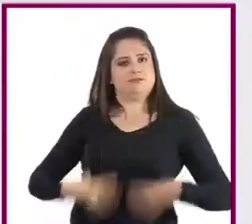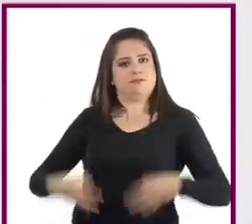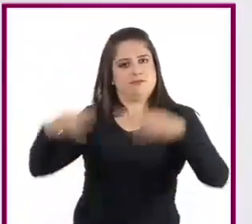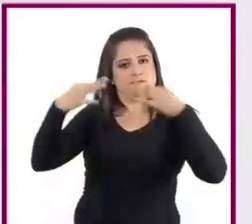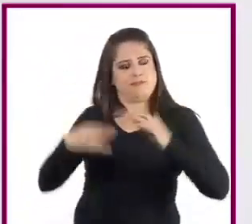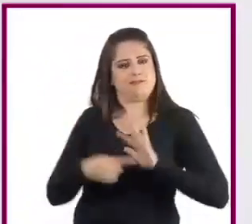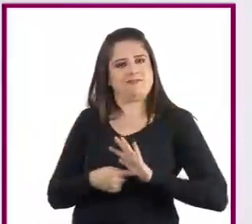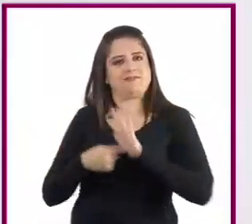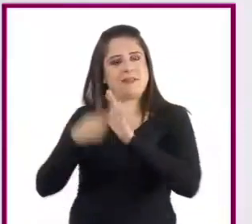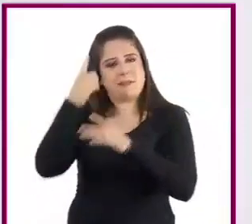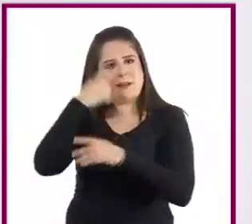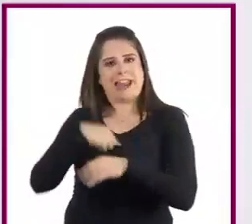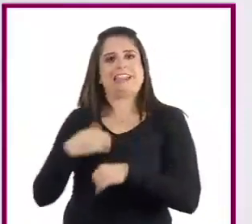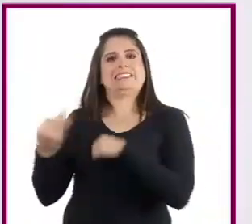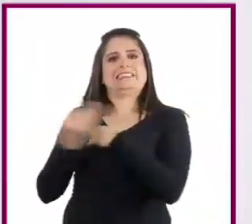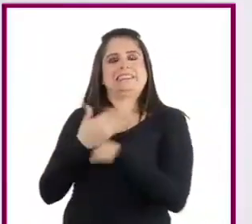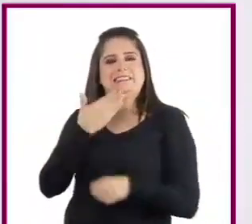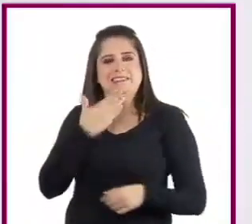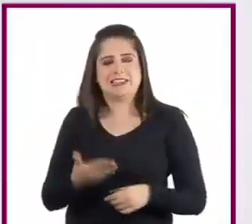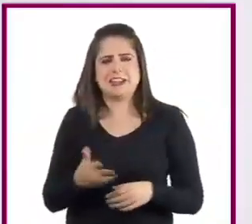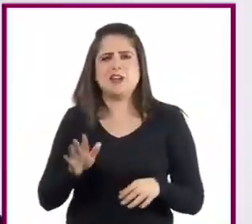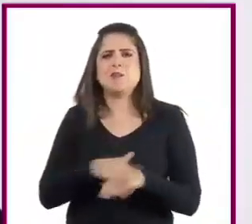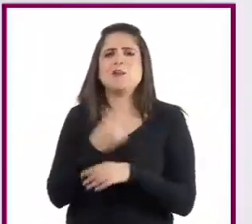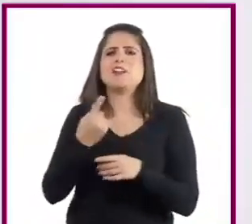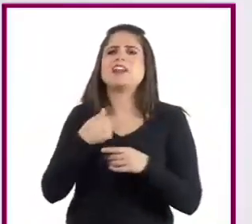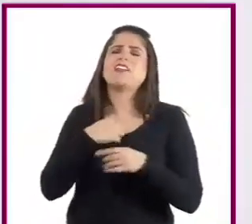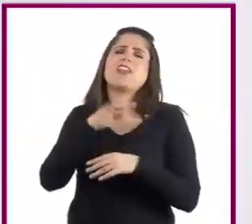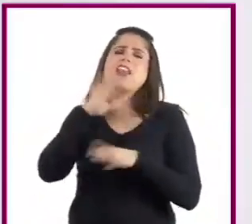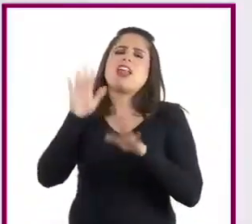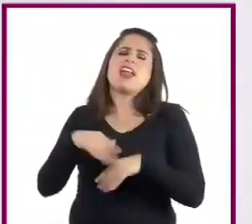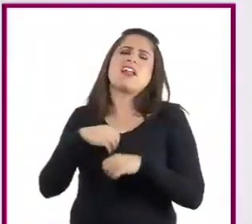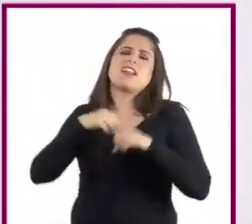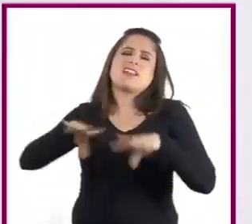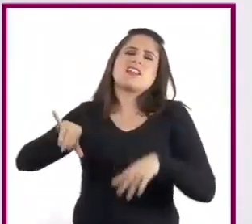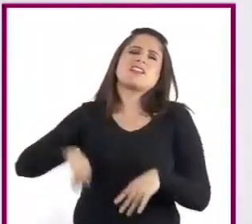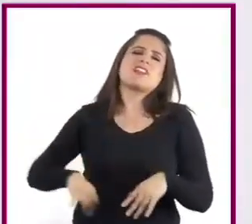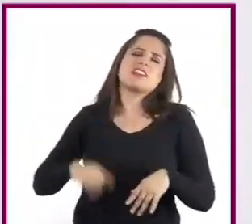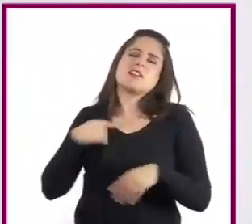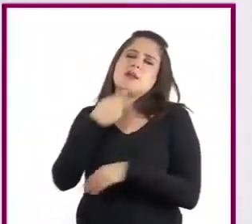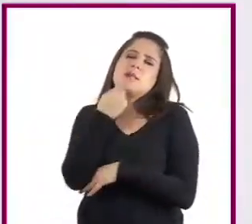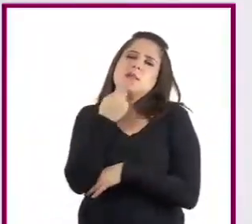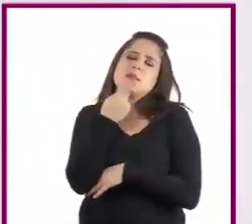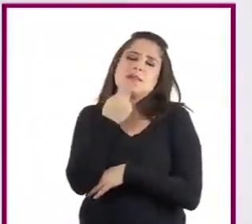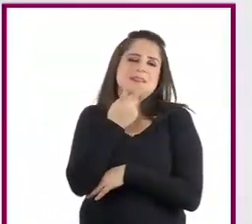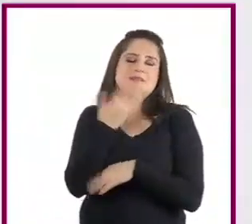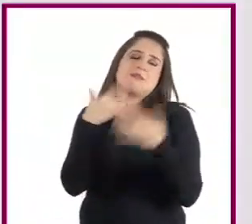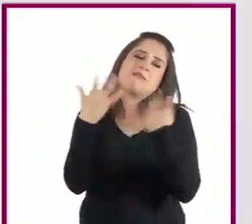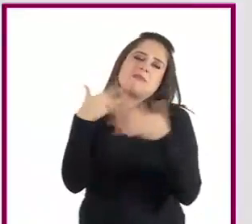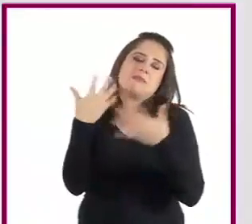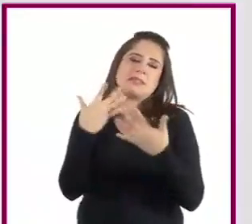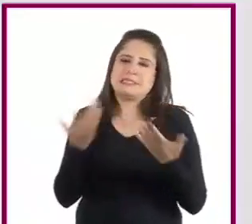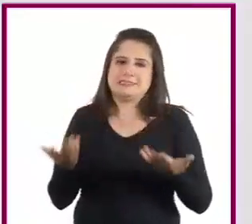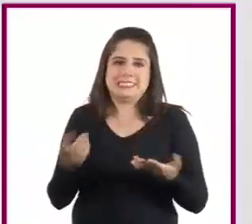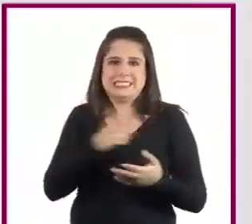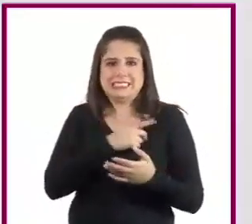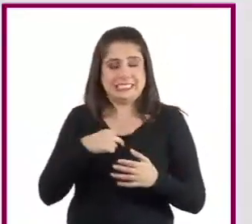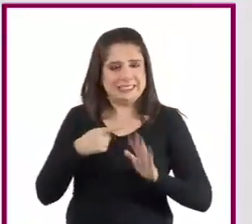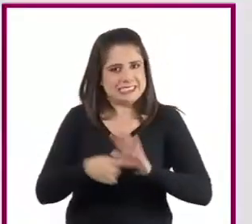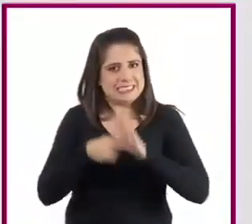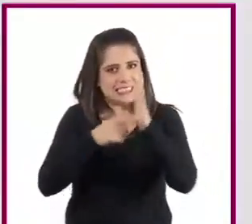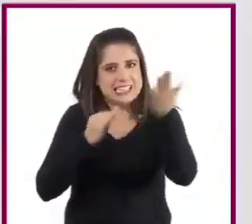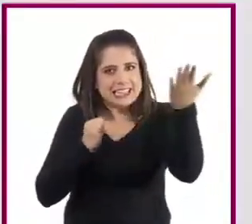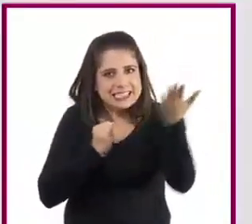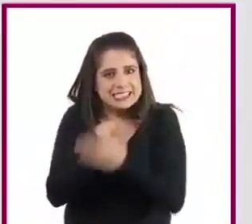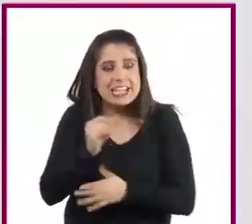imagen sea favorable? ¿Por qué dejar al azar nada menos que el modo en que van a catalogarte? Tienes que